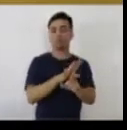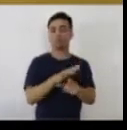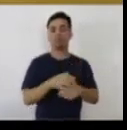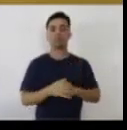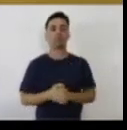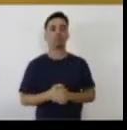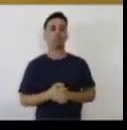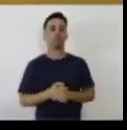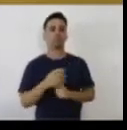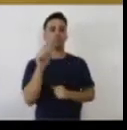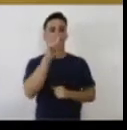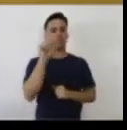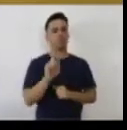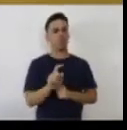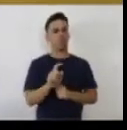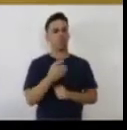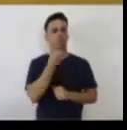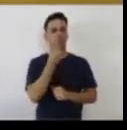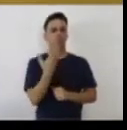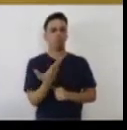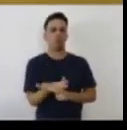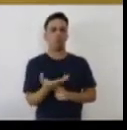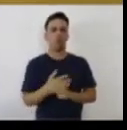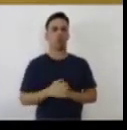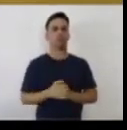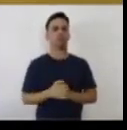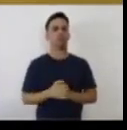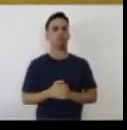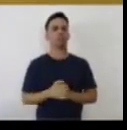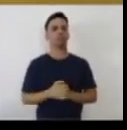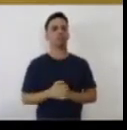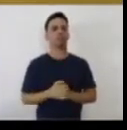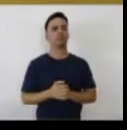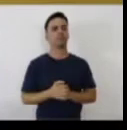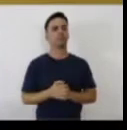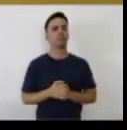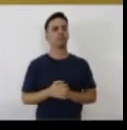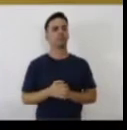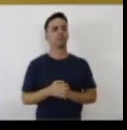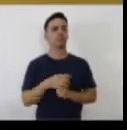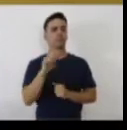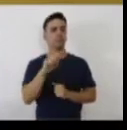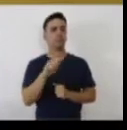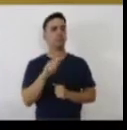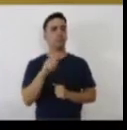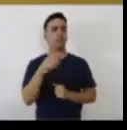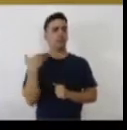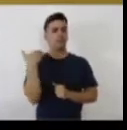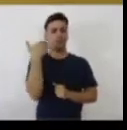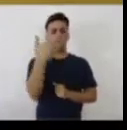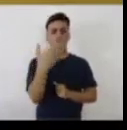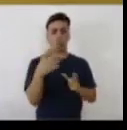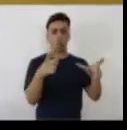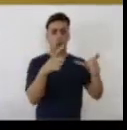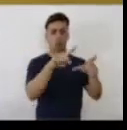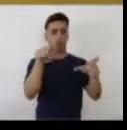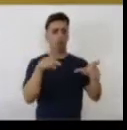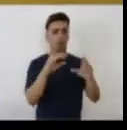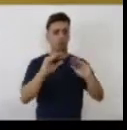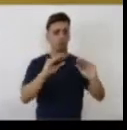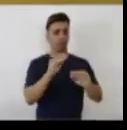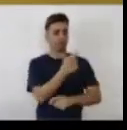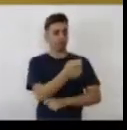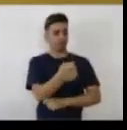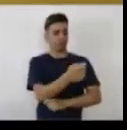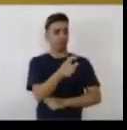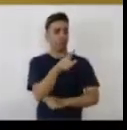que iniciemos con esta pregunta, que puede ser una pregunta que ustedes le propongan a sus estudiantes en